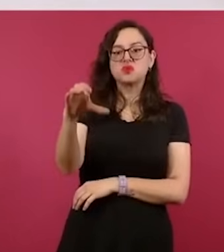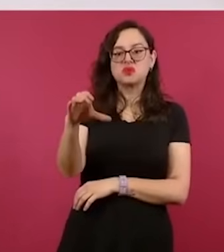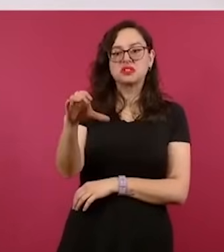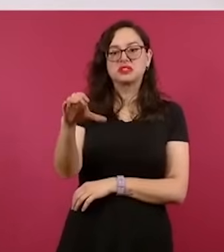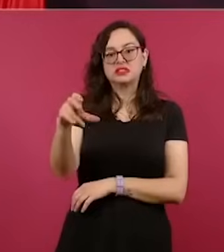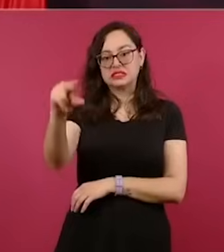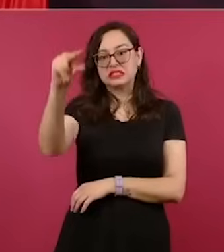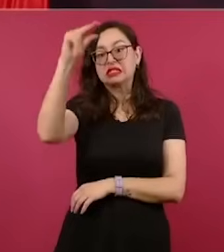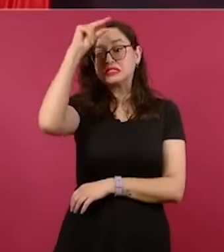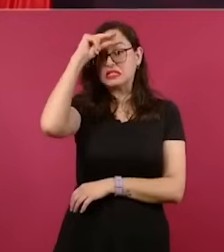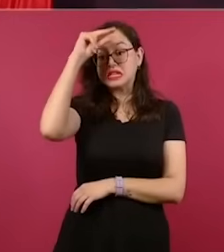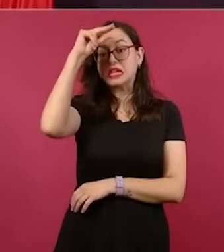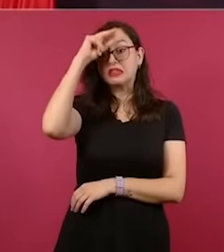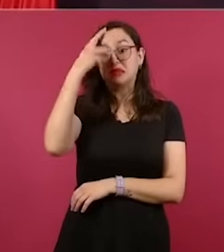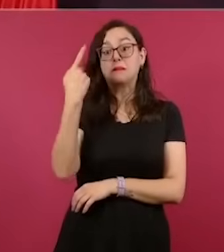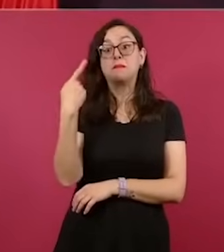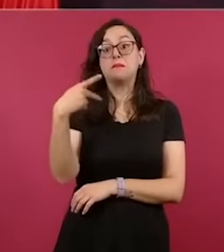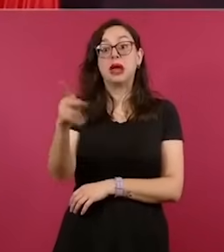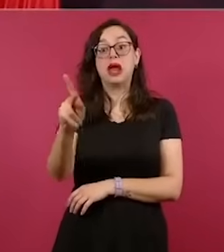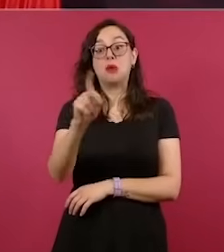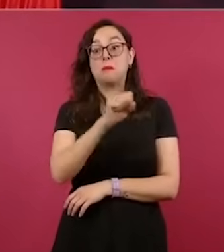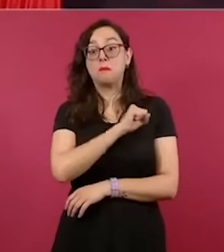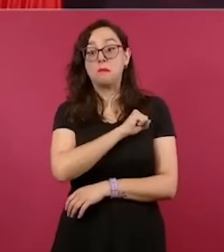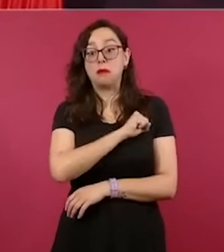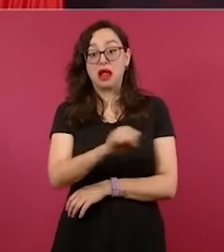inteligentes hasta para la maldad.